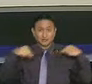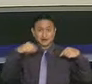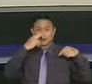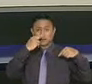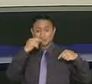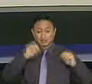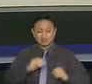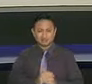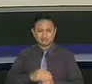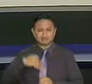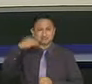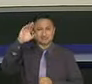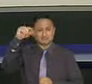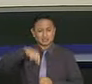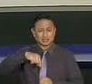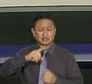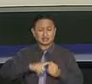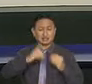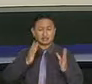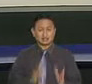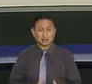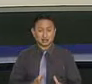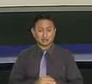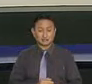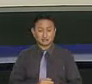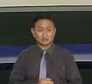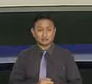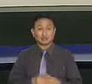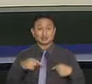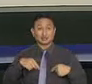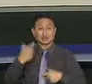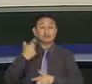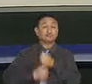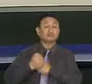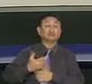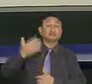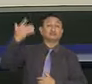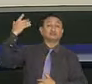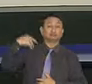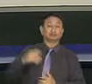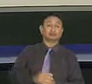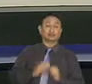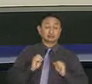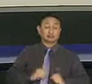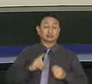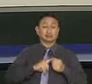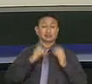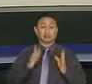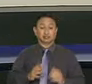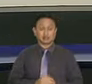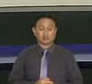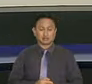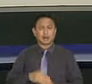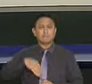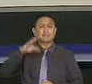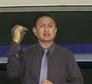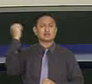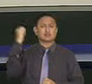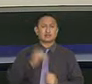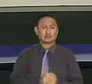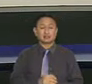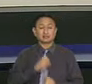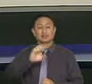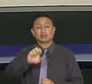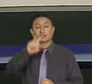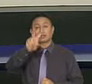el máximo exponente de esto de esto que hace algunos años habían las destapas quiteñas y uno de los exponentes maravillosos fue